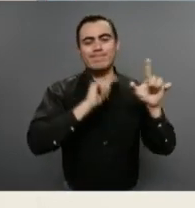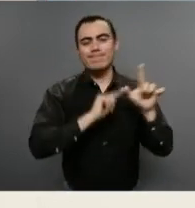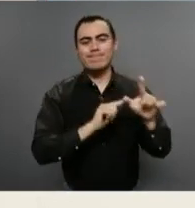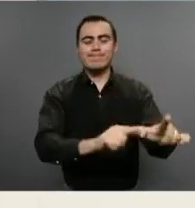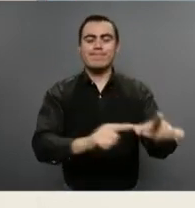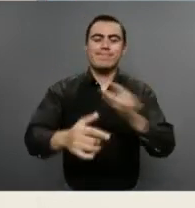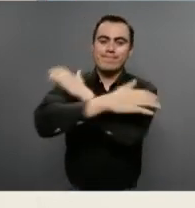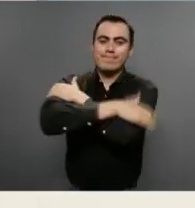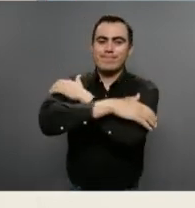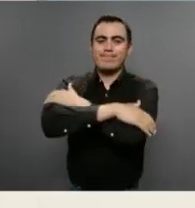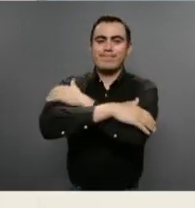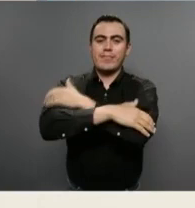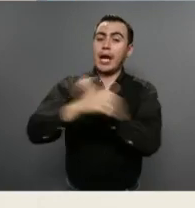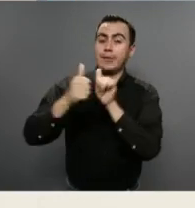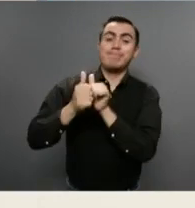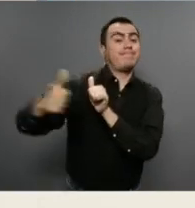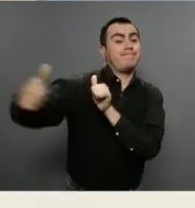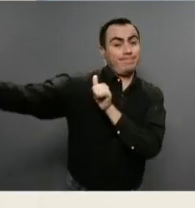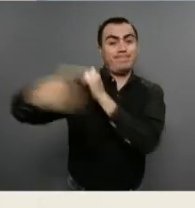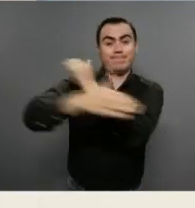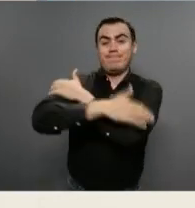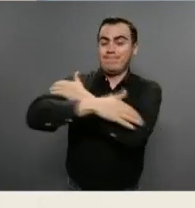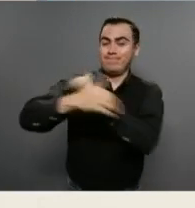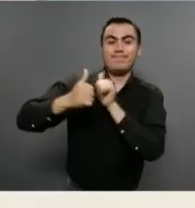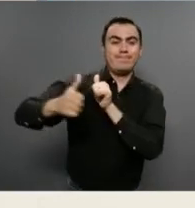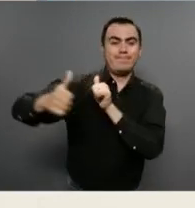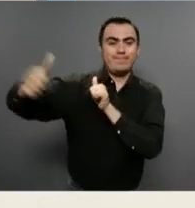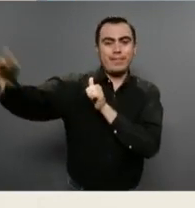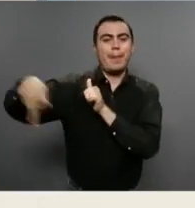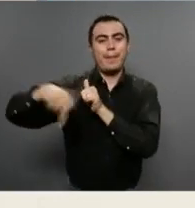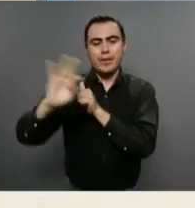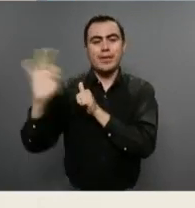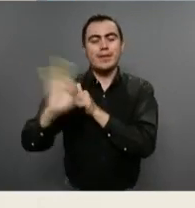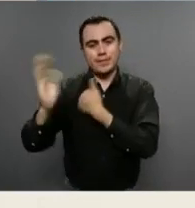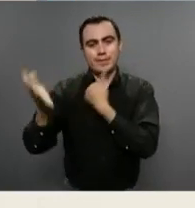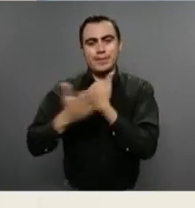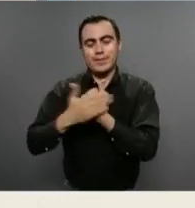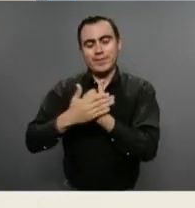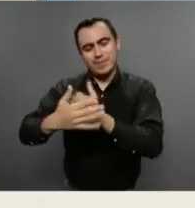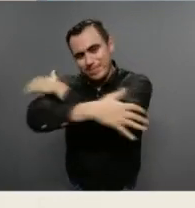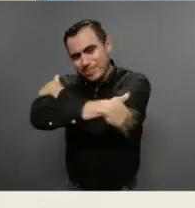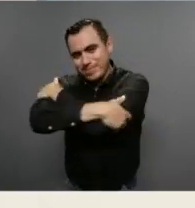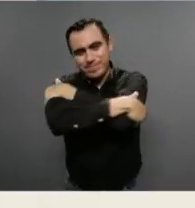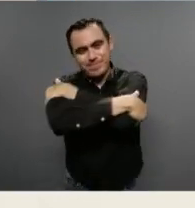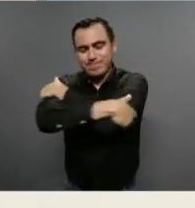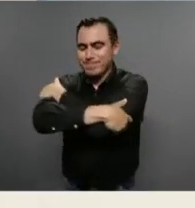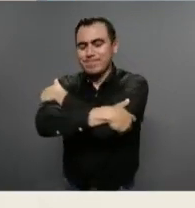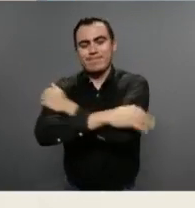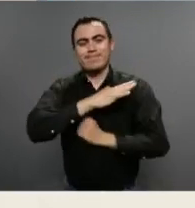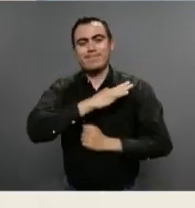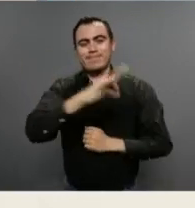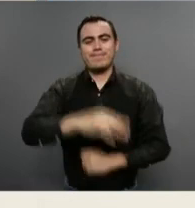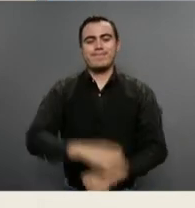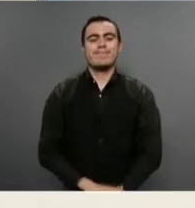Un abrazo. Un abrazo. Distancia ahora, pero bueno, espero que pronto que cada vez nos podamos abrazar, en serio. Sí,